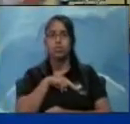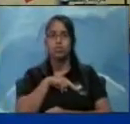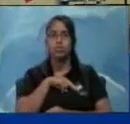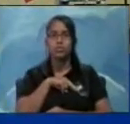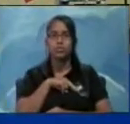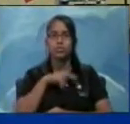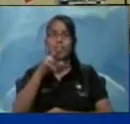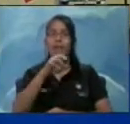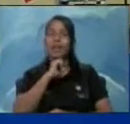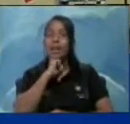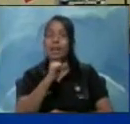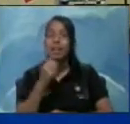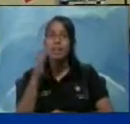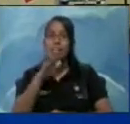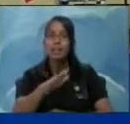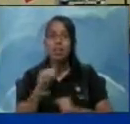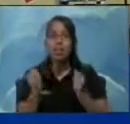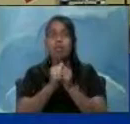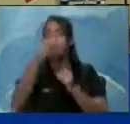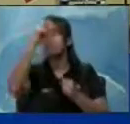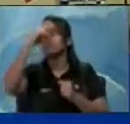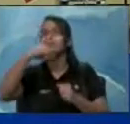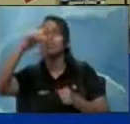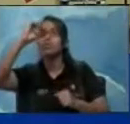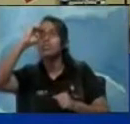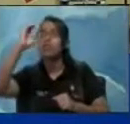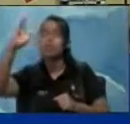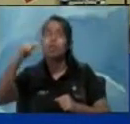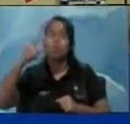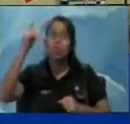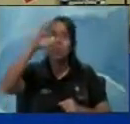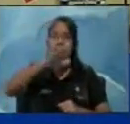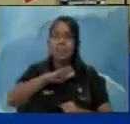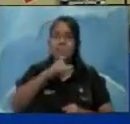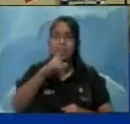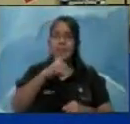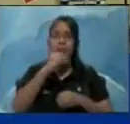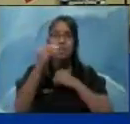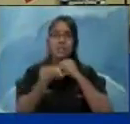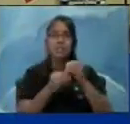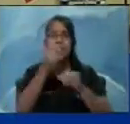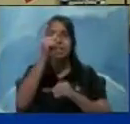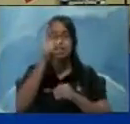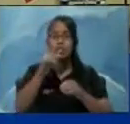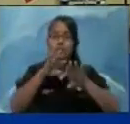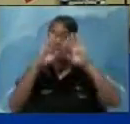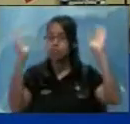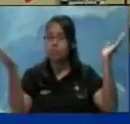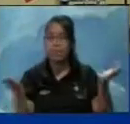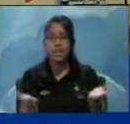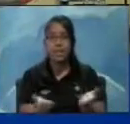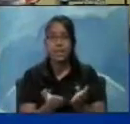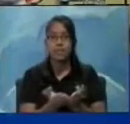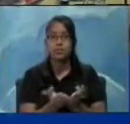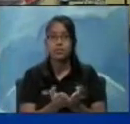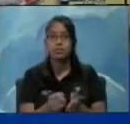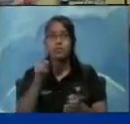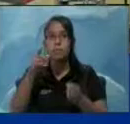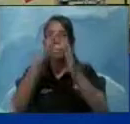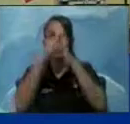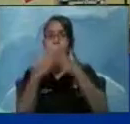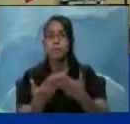es el que estaba con papá Dios cuando él estaba haciendo la creación la Biblia